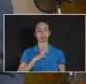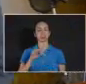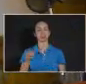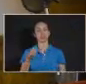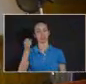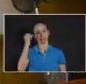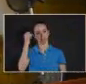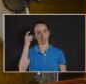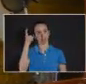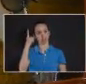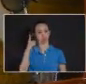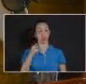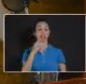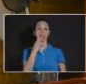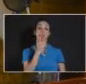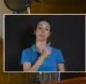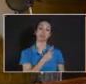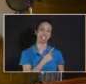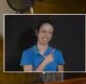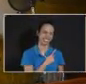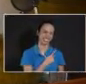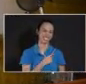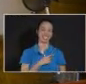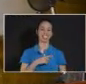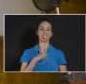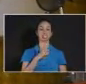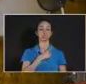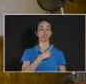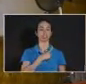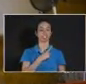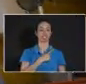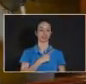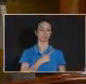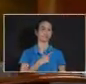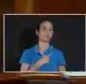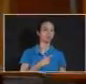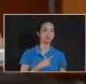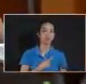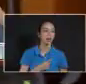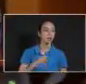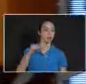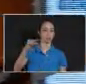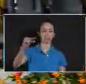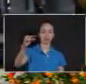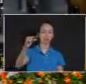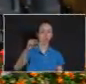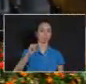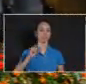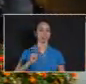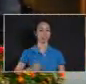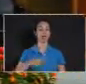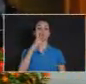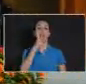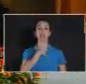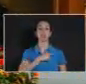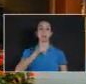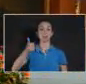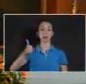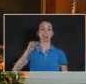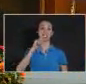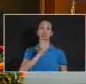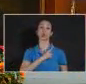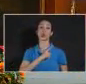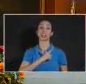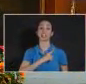Hermana soltera. Ay, qué poquita soltera. Hermana soltera.